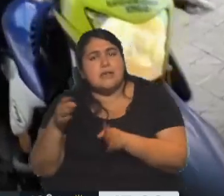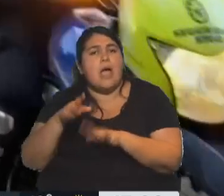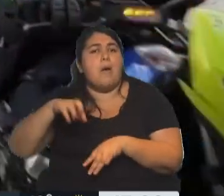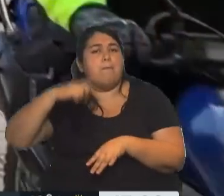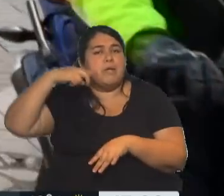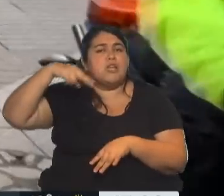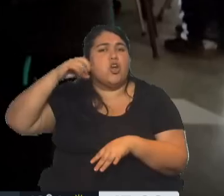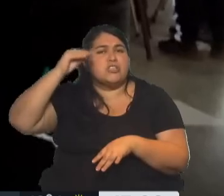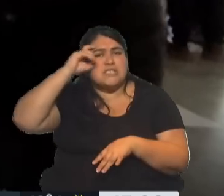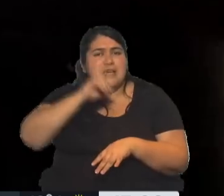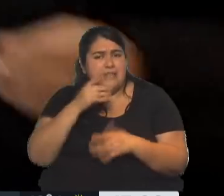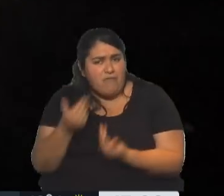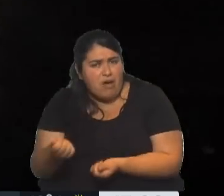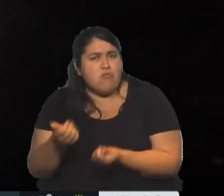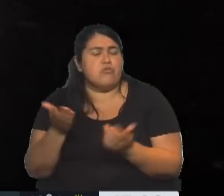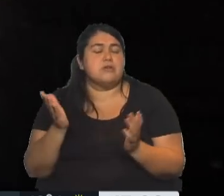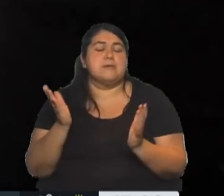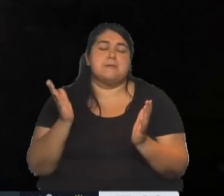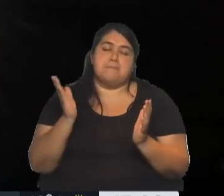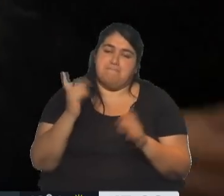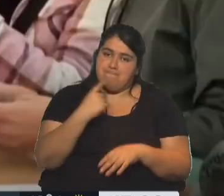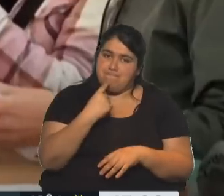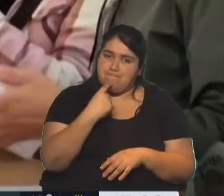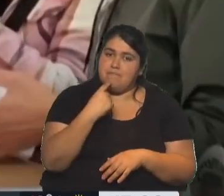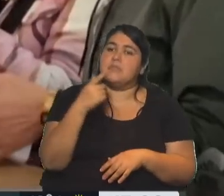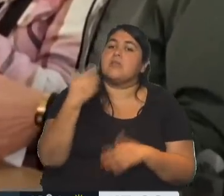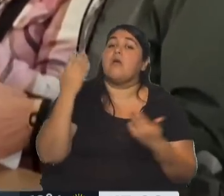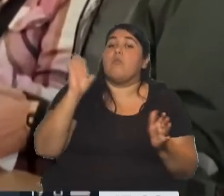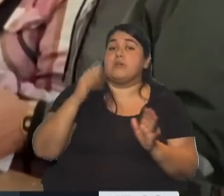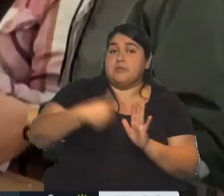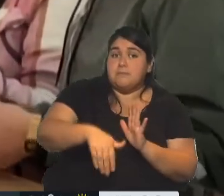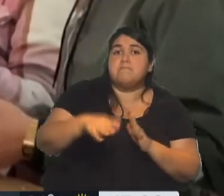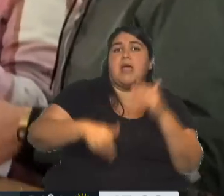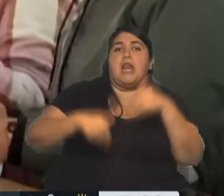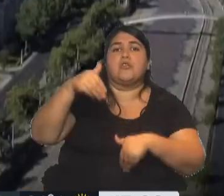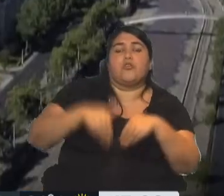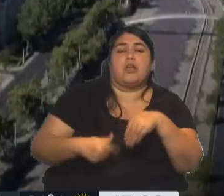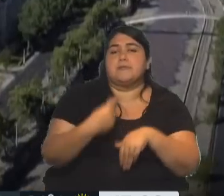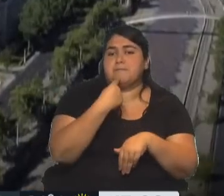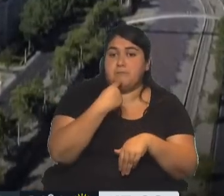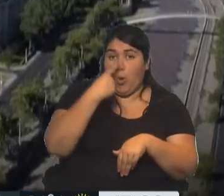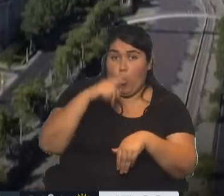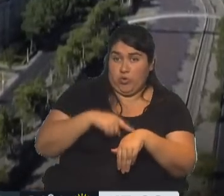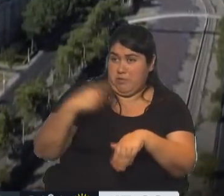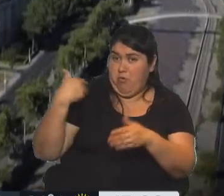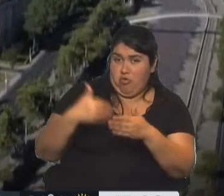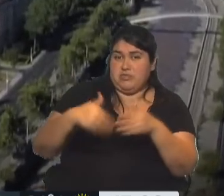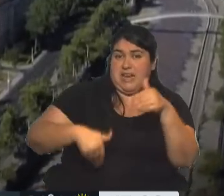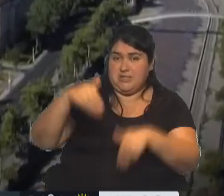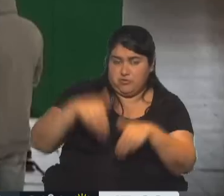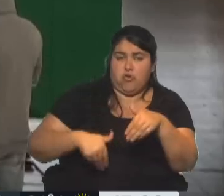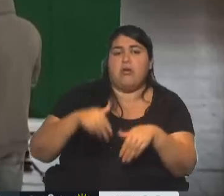durante décadas. La respuesta podría estar en un cambio electoral clave. Las 2 últimas elecciones